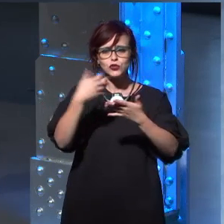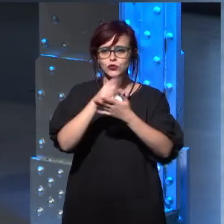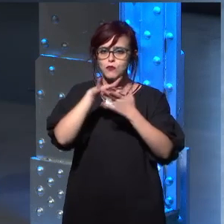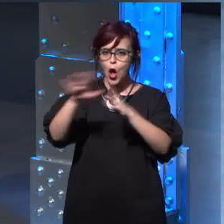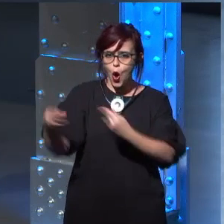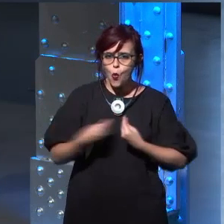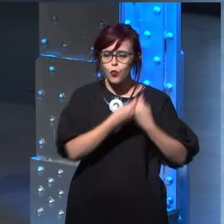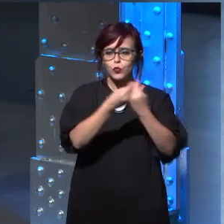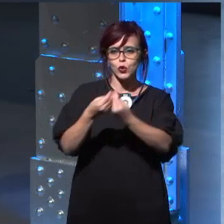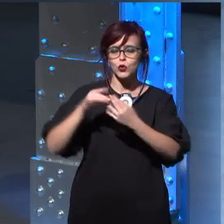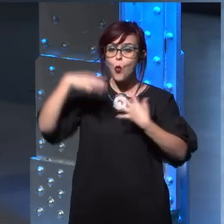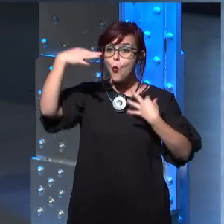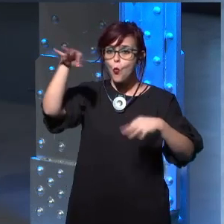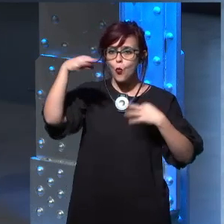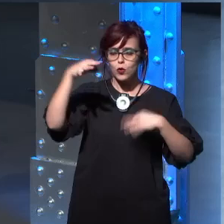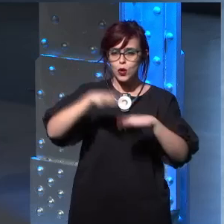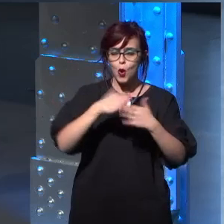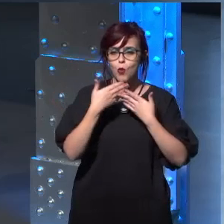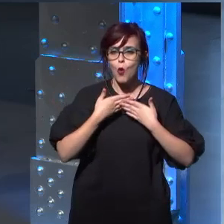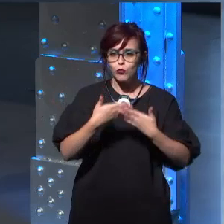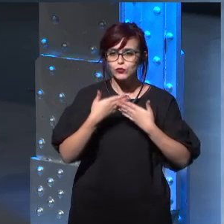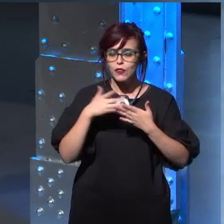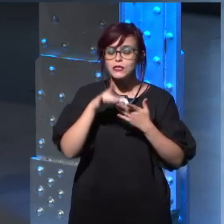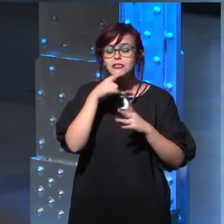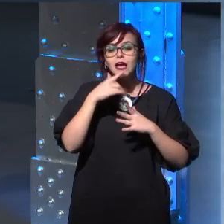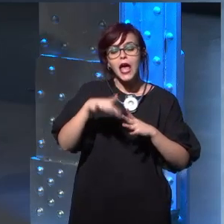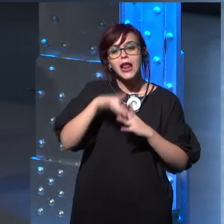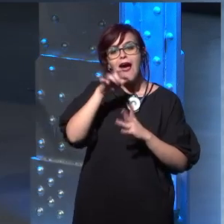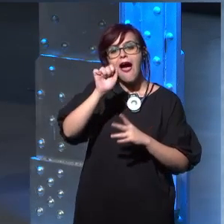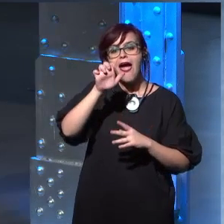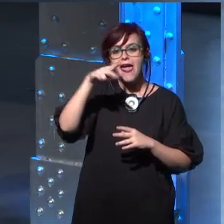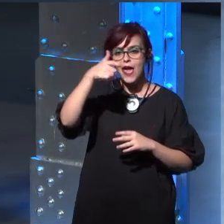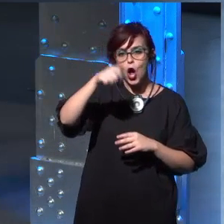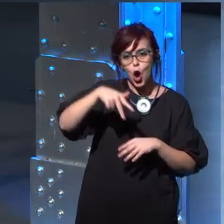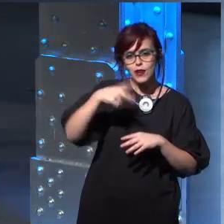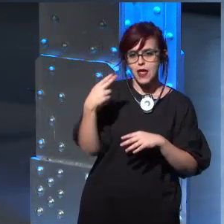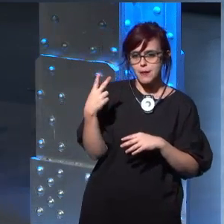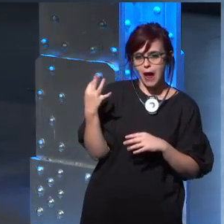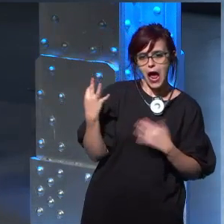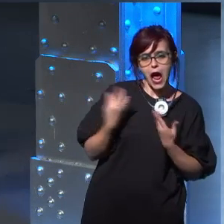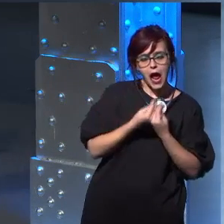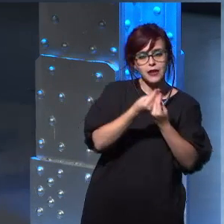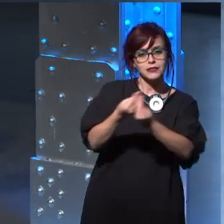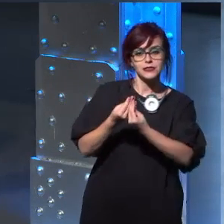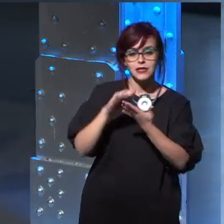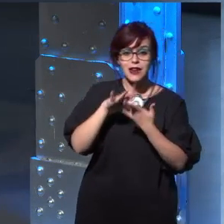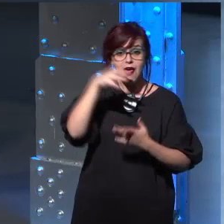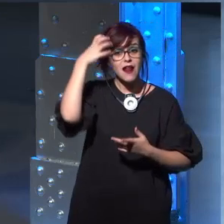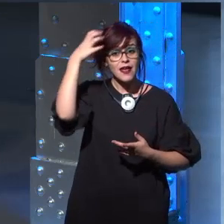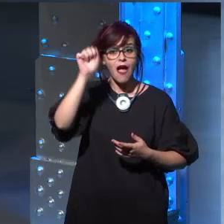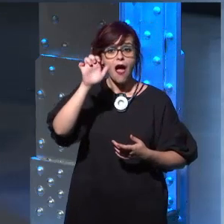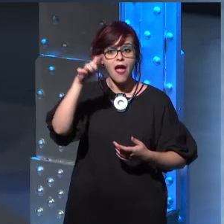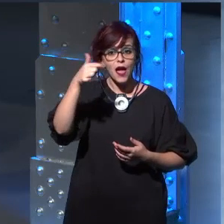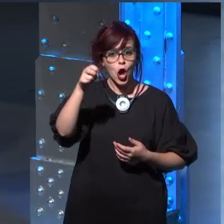un gran y único reino por voluntad de Aegon, el conquistador y sus hermanas. Muchos pensaron que el rey Aegon